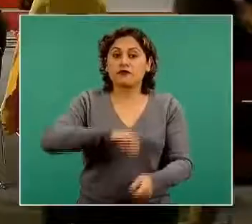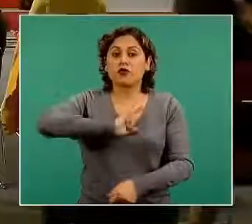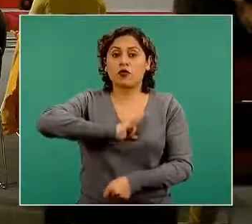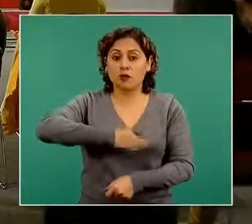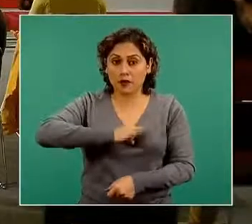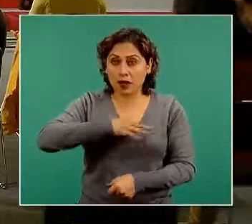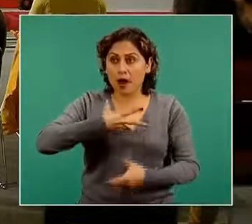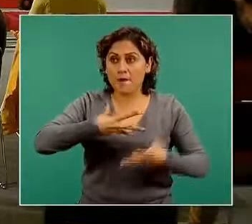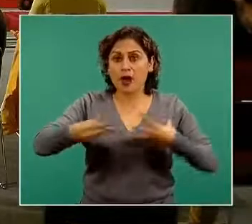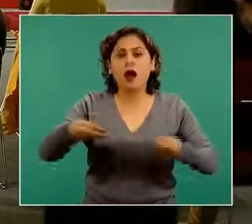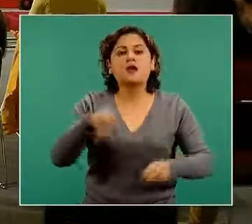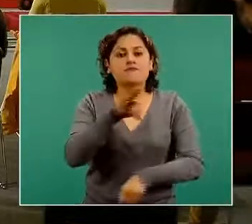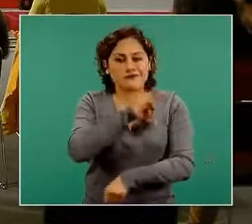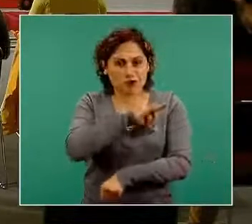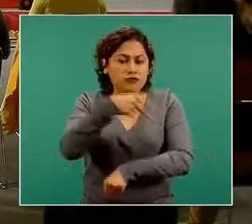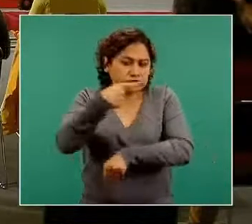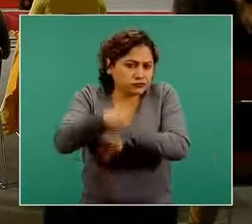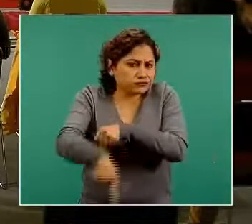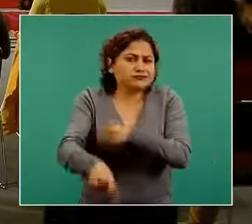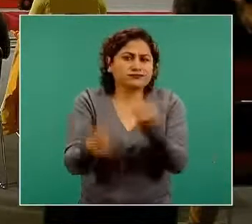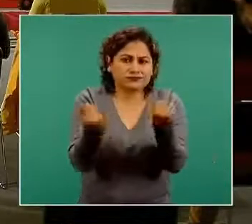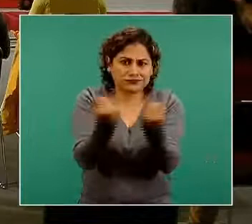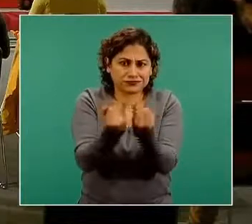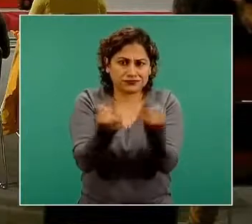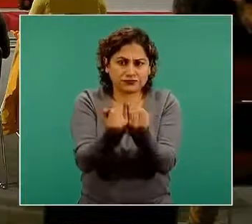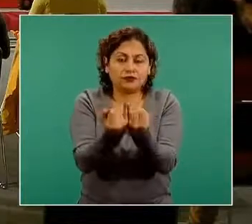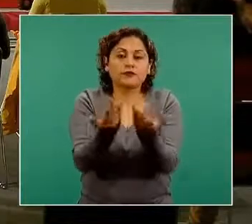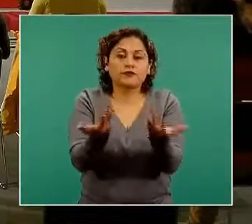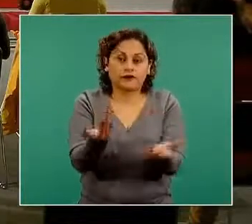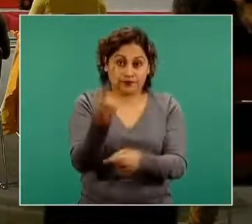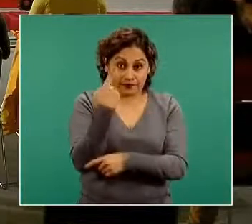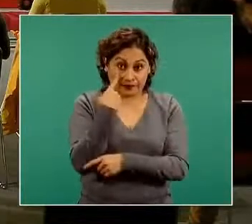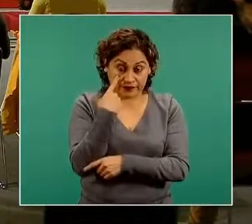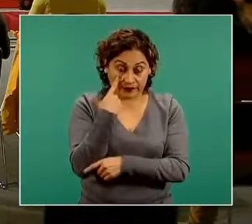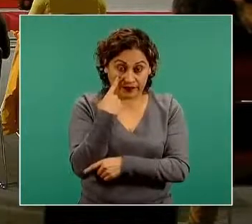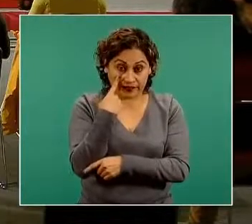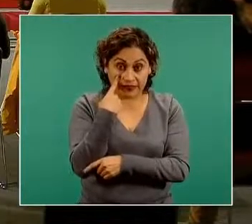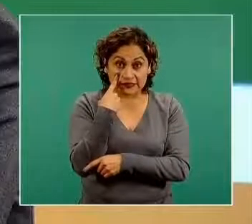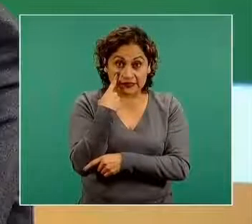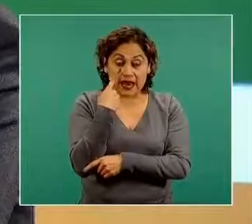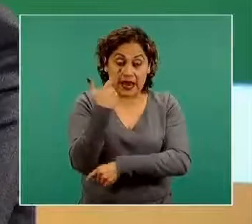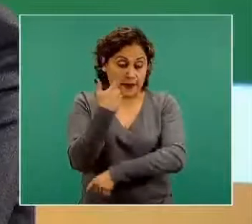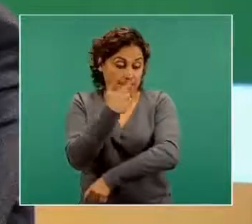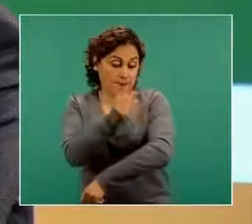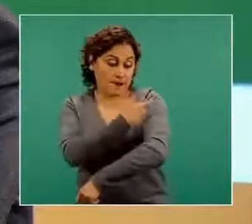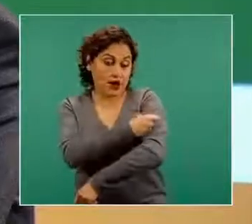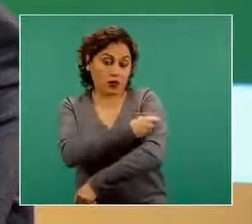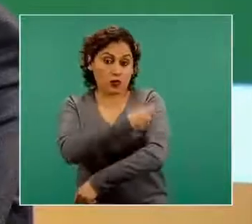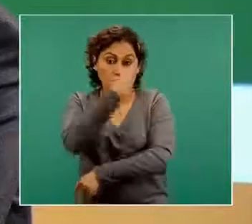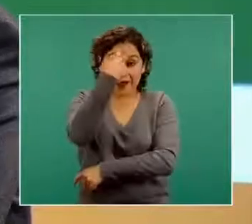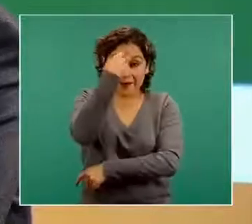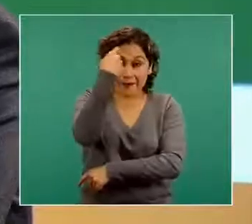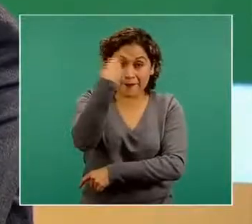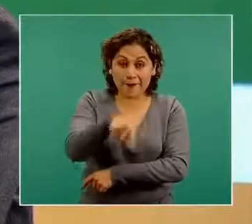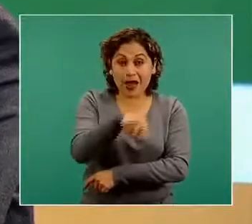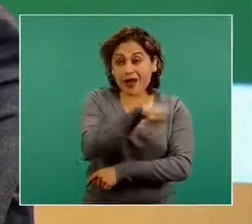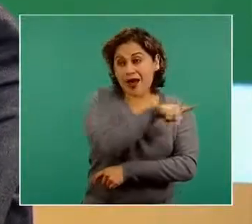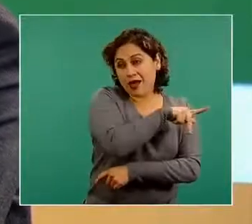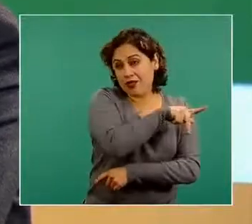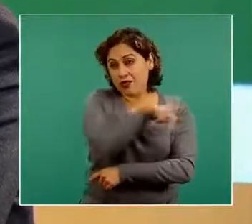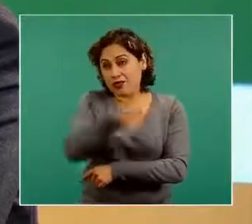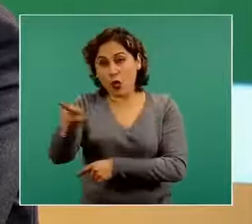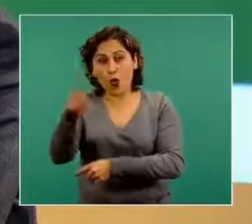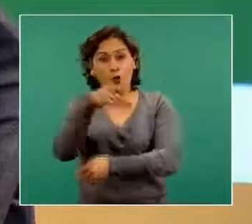exposición. En estos casos les tocará, tenemos que tener claro, a todo mundo le va a tocar la oportunidad de ser